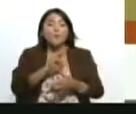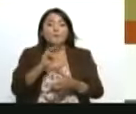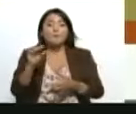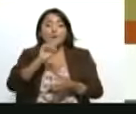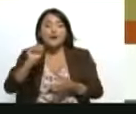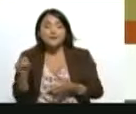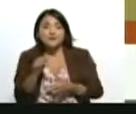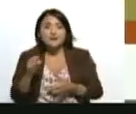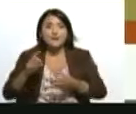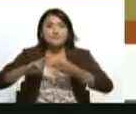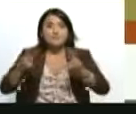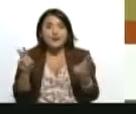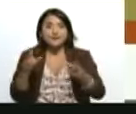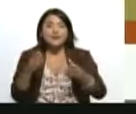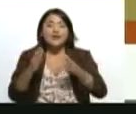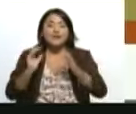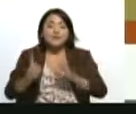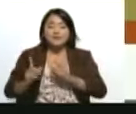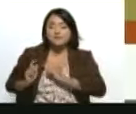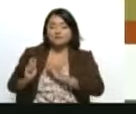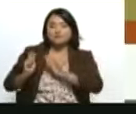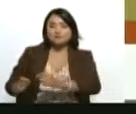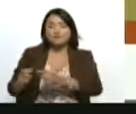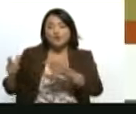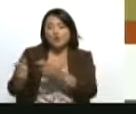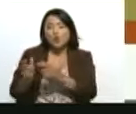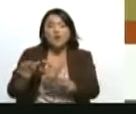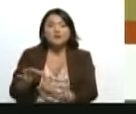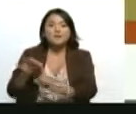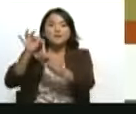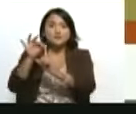UPAS, debe designarse un equipo